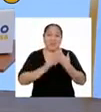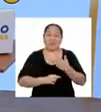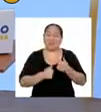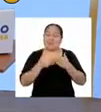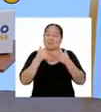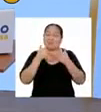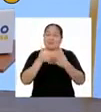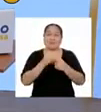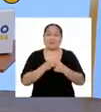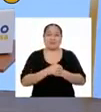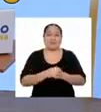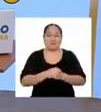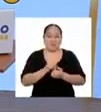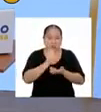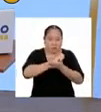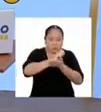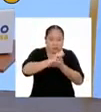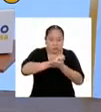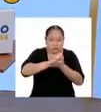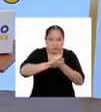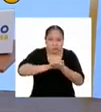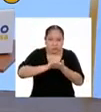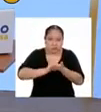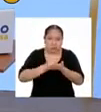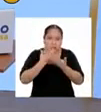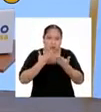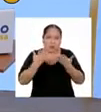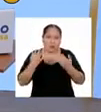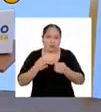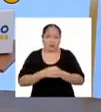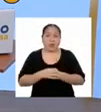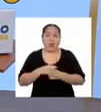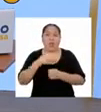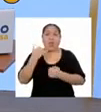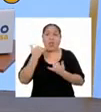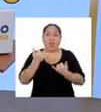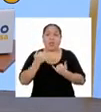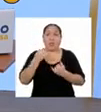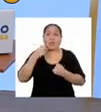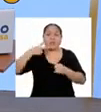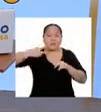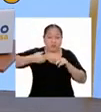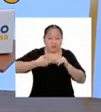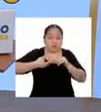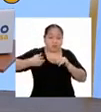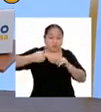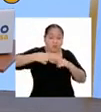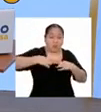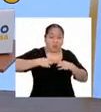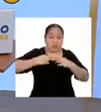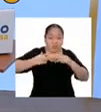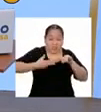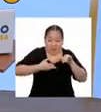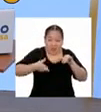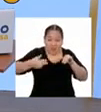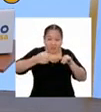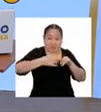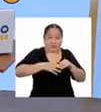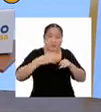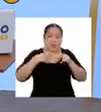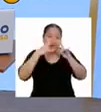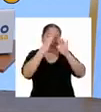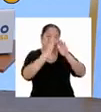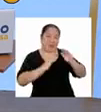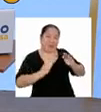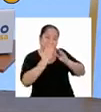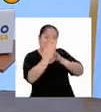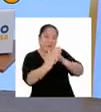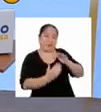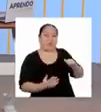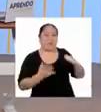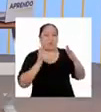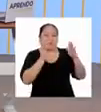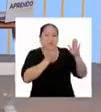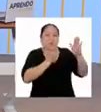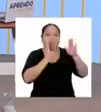He tomado varios apuntes, porque ahora sí debo cortar la tela, para que mi carpa tenga al fin